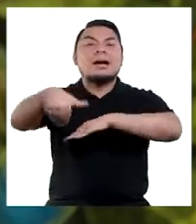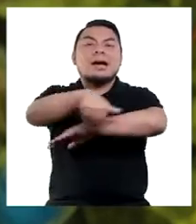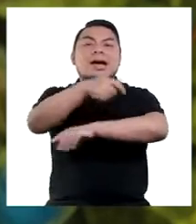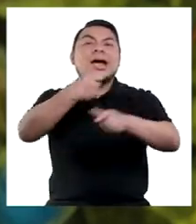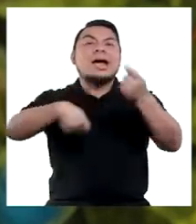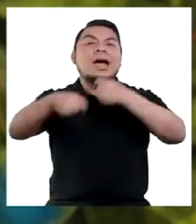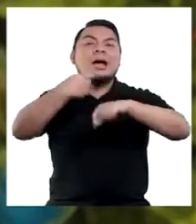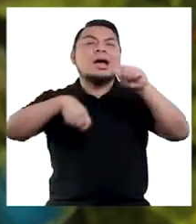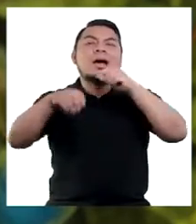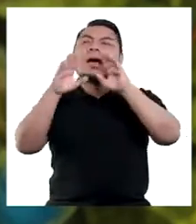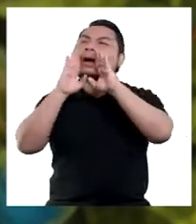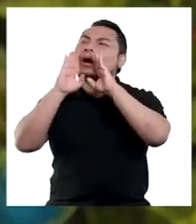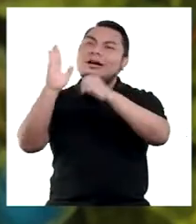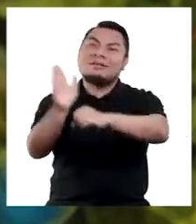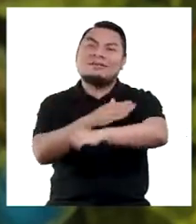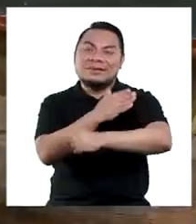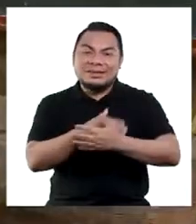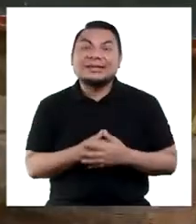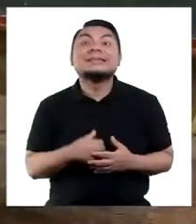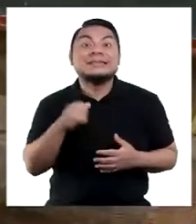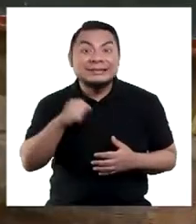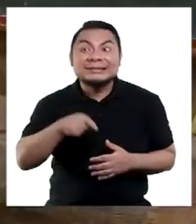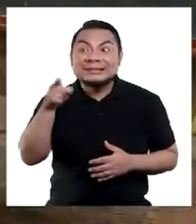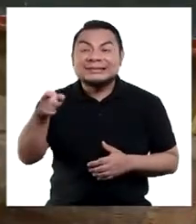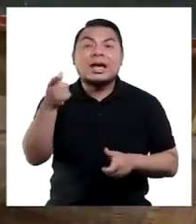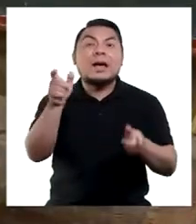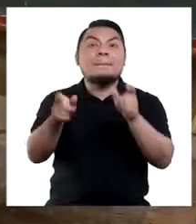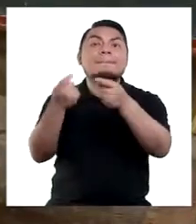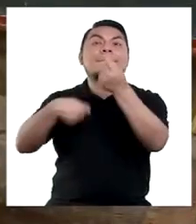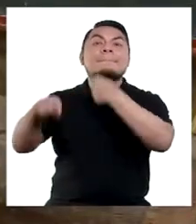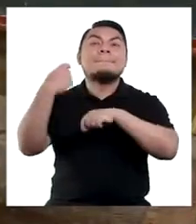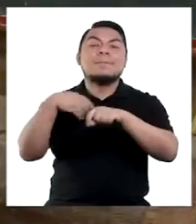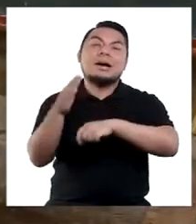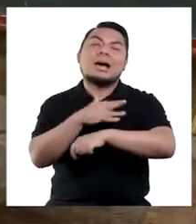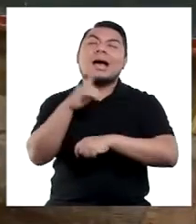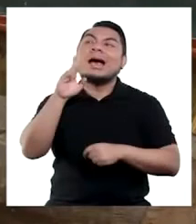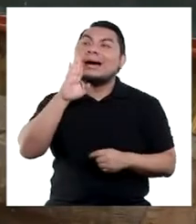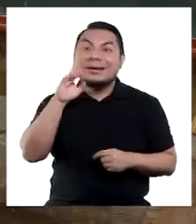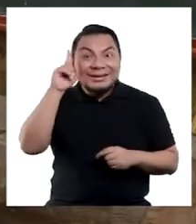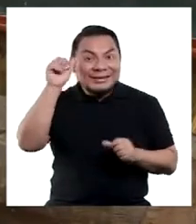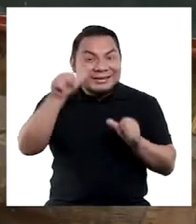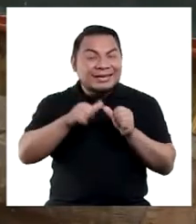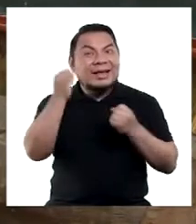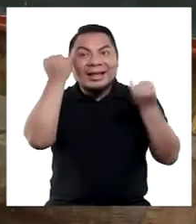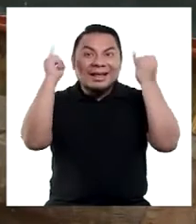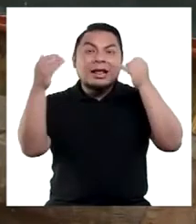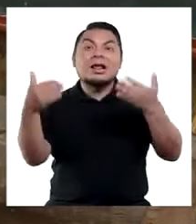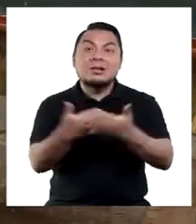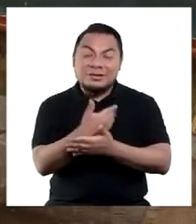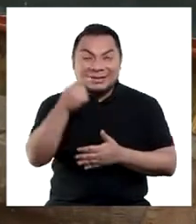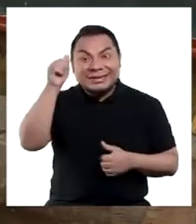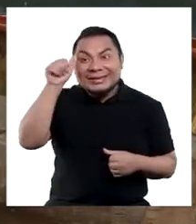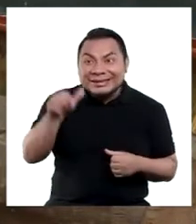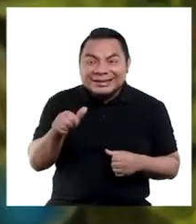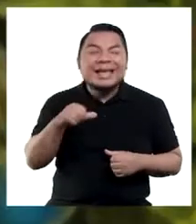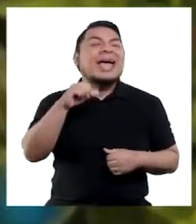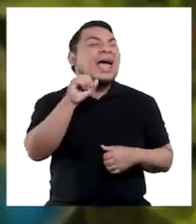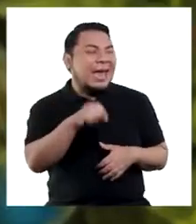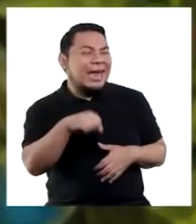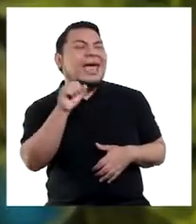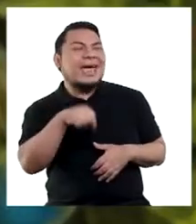vendedores en las calles sin los cantos que cantan los vendedores también improvisamos cantando nuevos